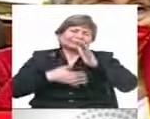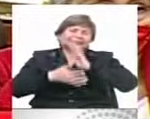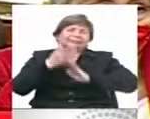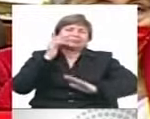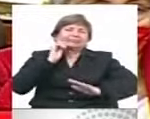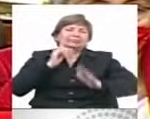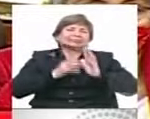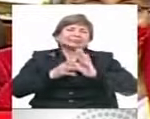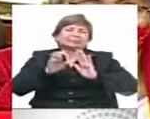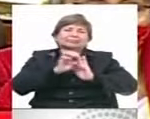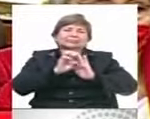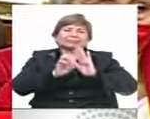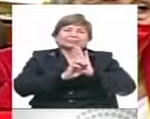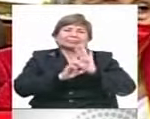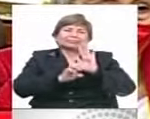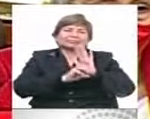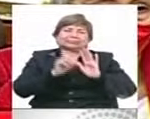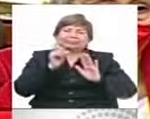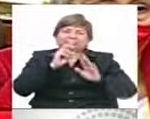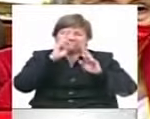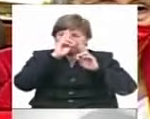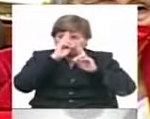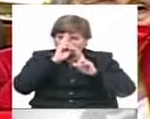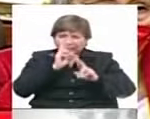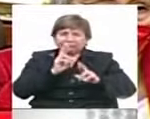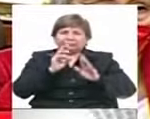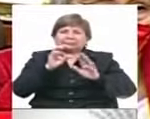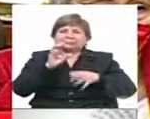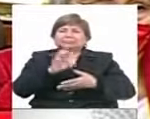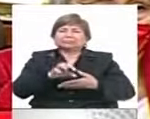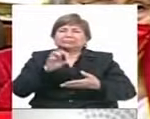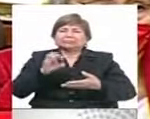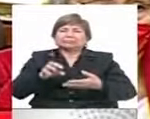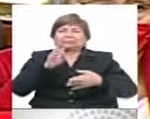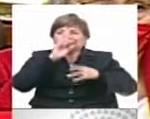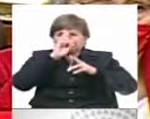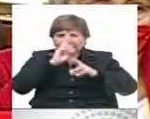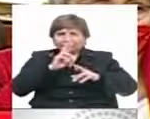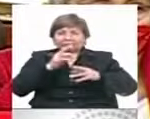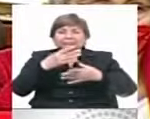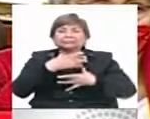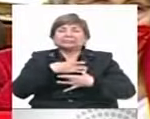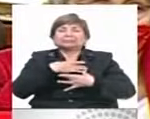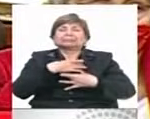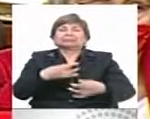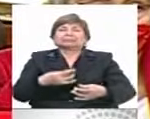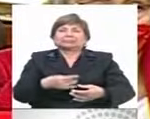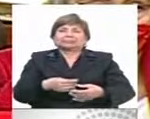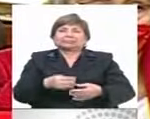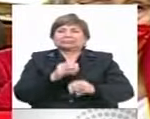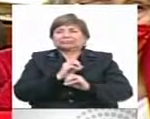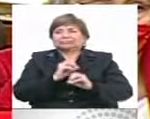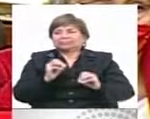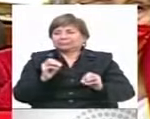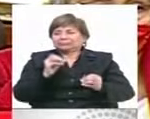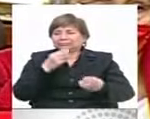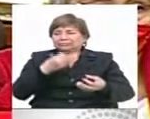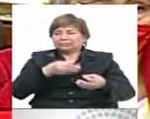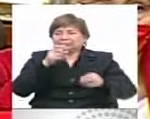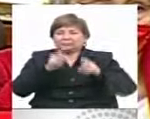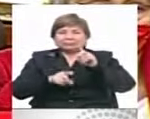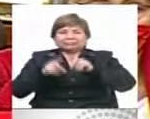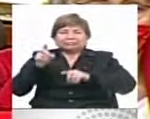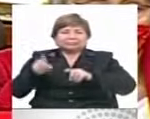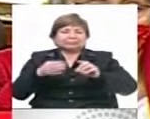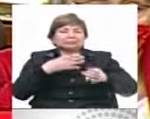una constitución que no respeta al pueblo. Solamente respeta los intereses, nada más, de ciertos